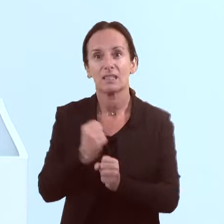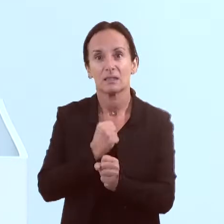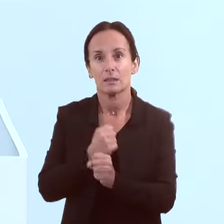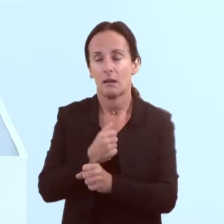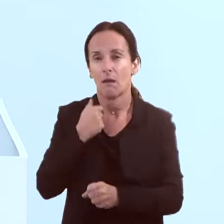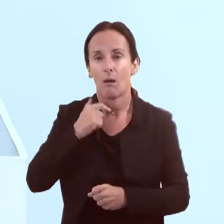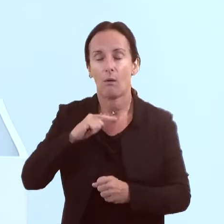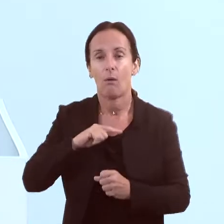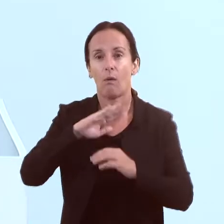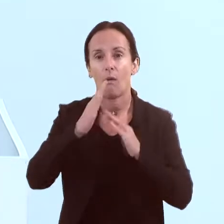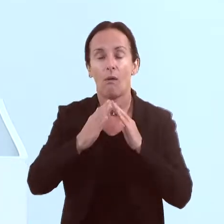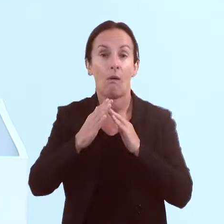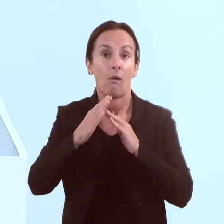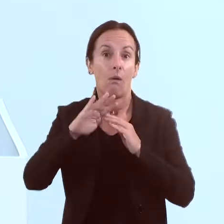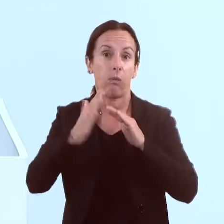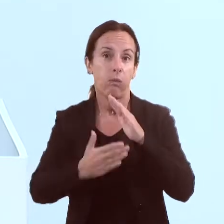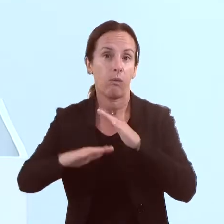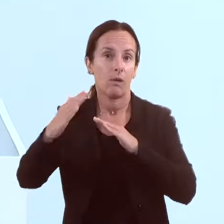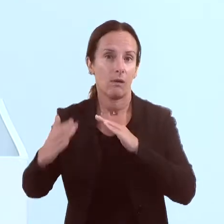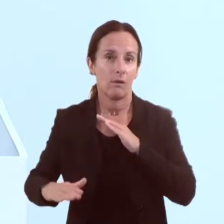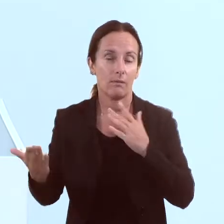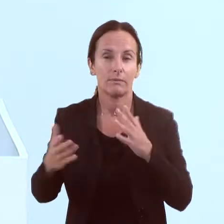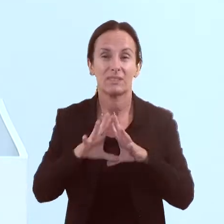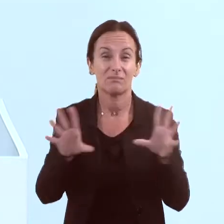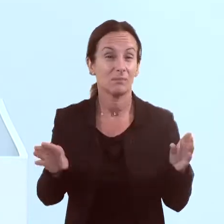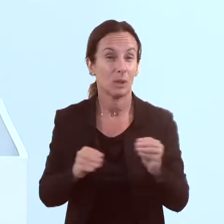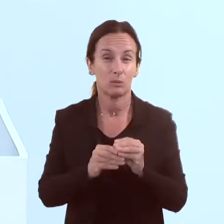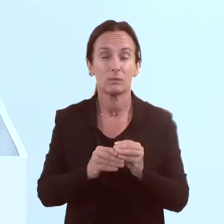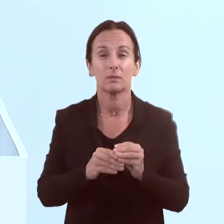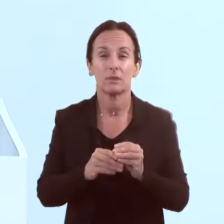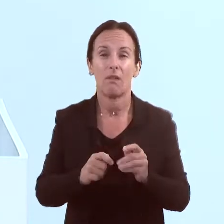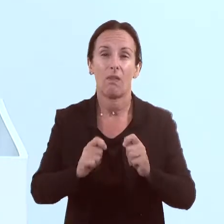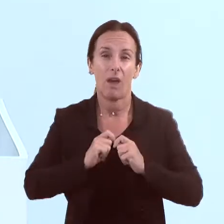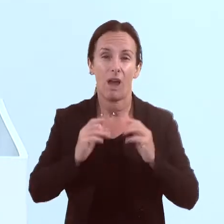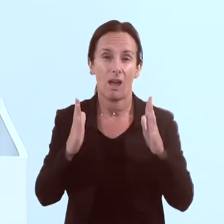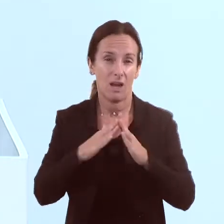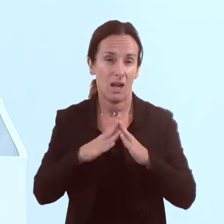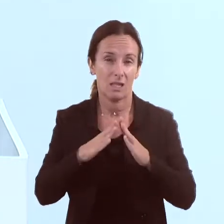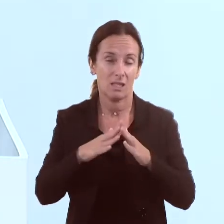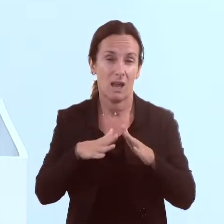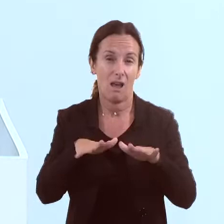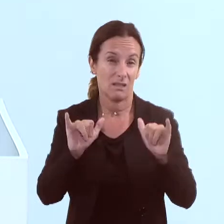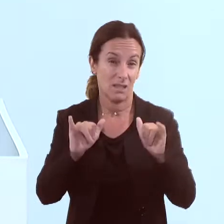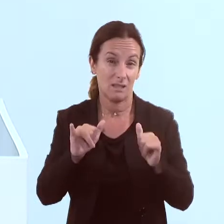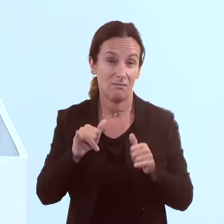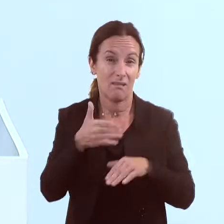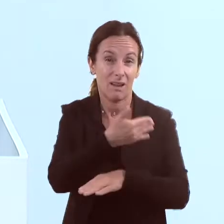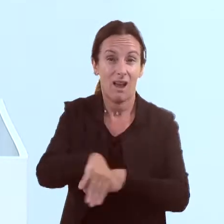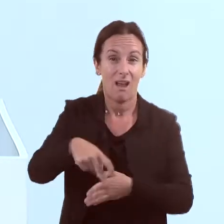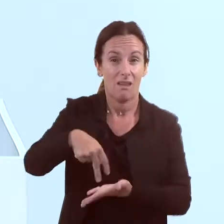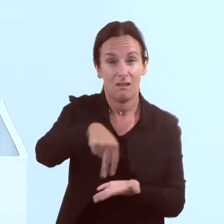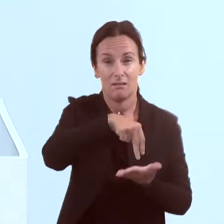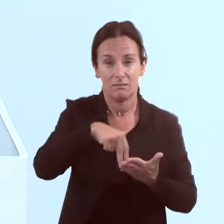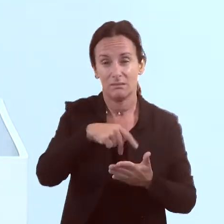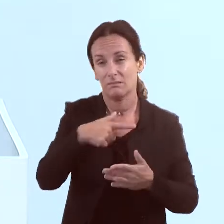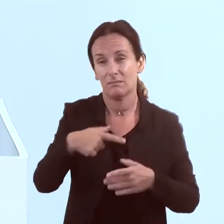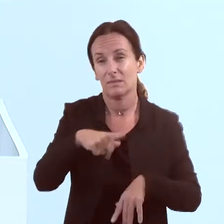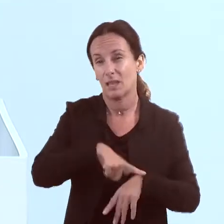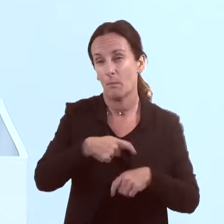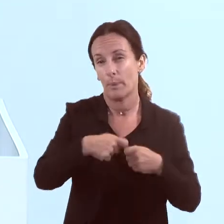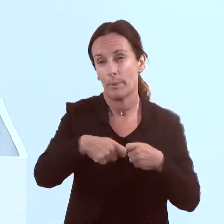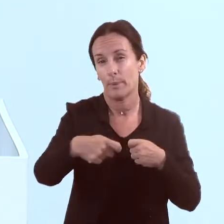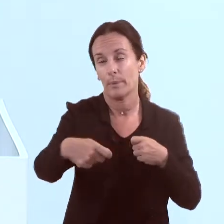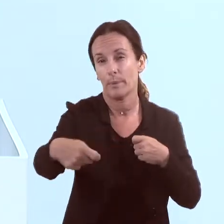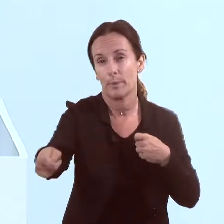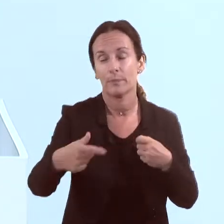que creemos que contribuye a su cronificación. Hemos desarrollado a lo largo de los años distintas soluciones que,